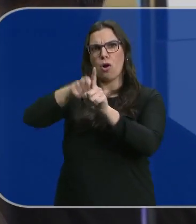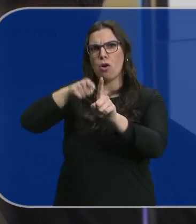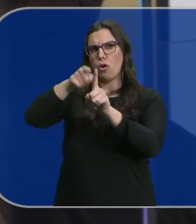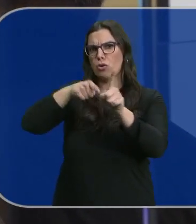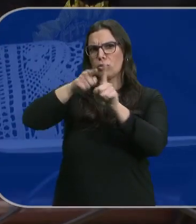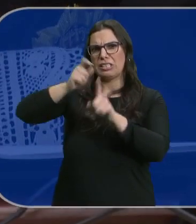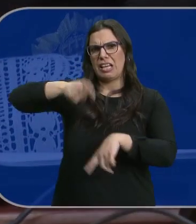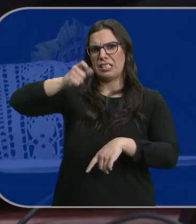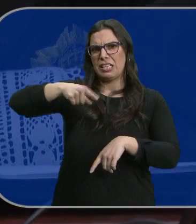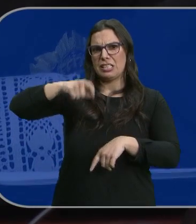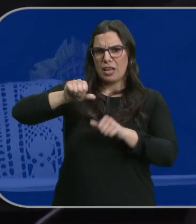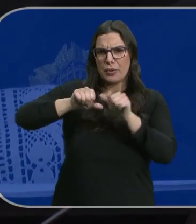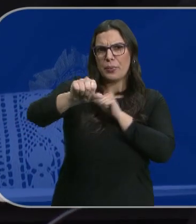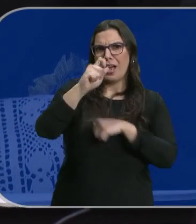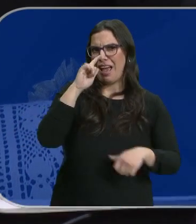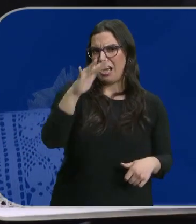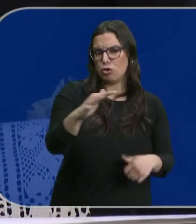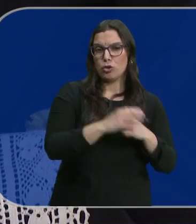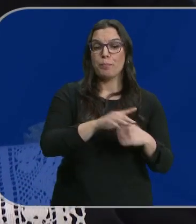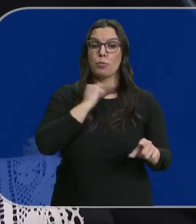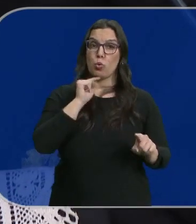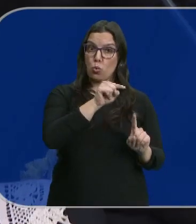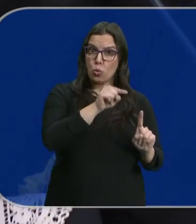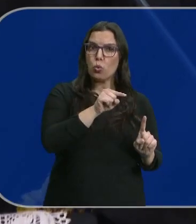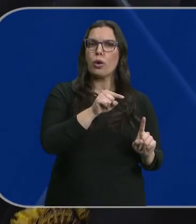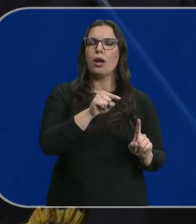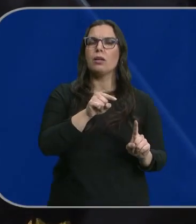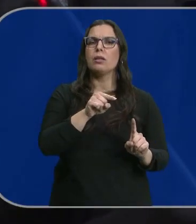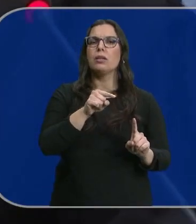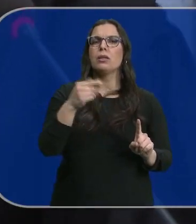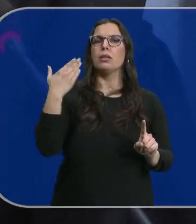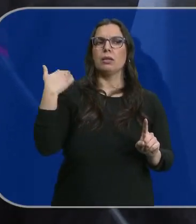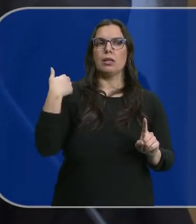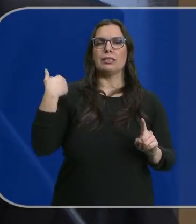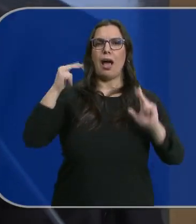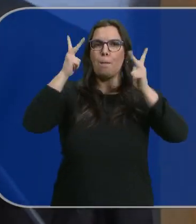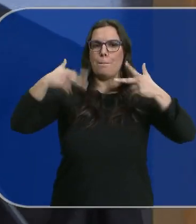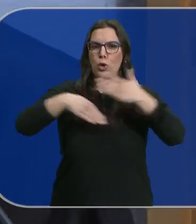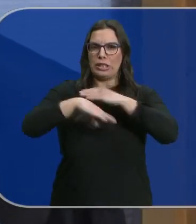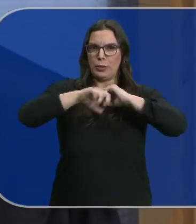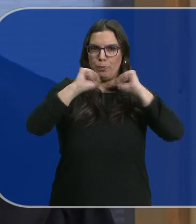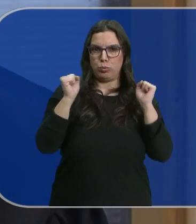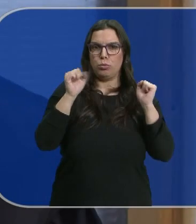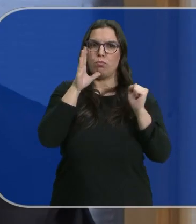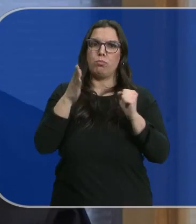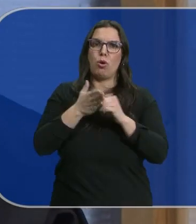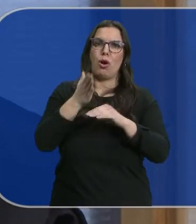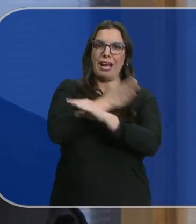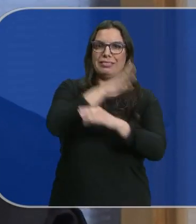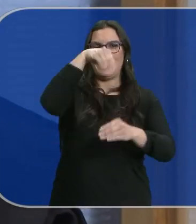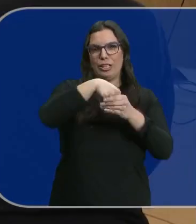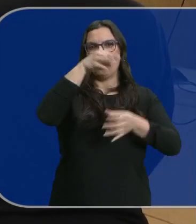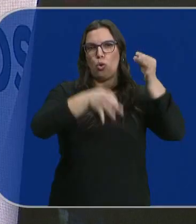constante durante los siguientes años. Este sacerdote se encontraba recluido ya en un monasterio tras un procedimiento